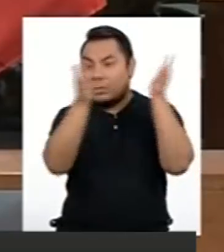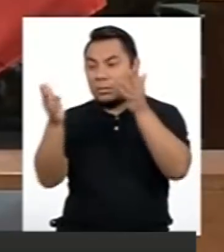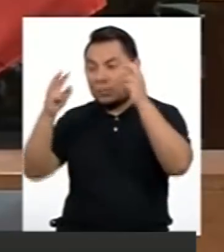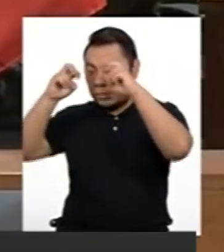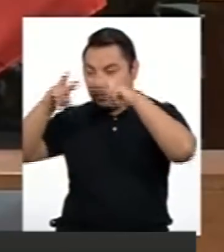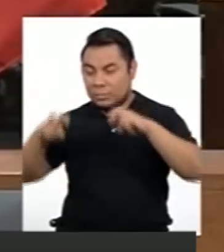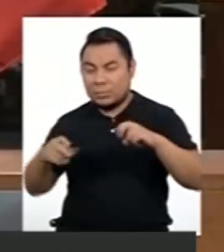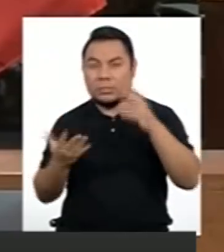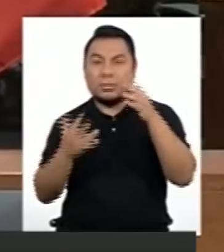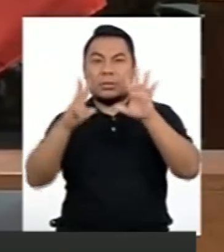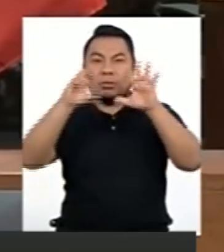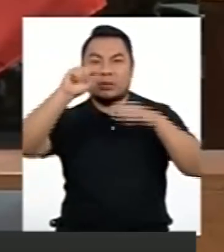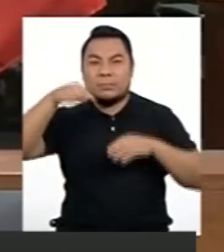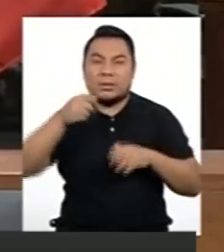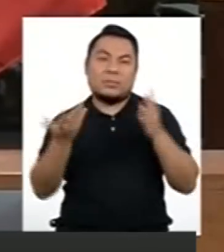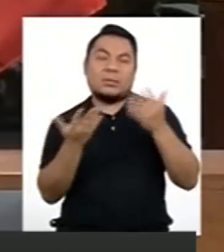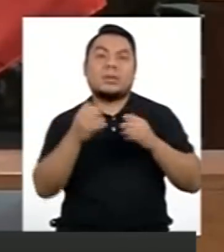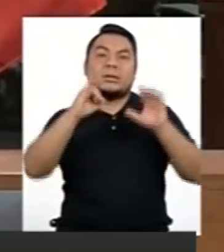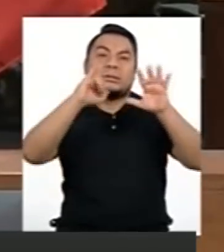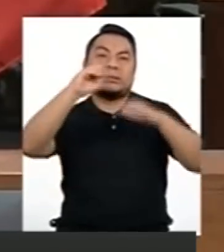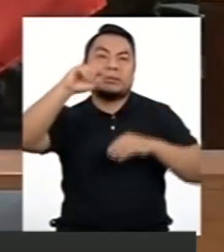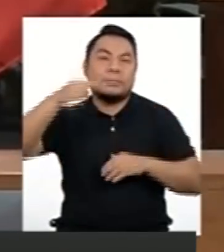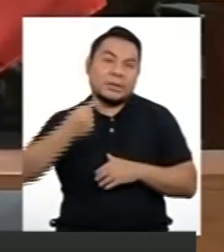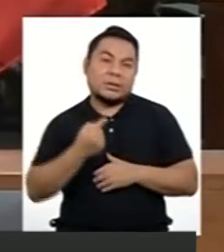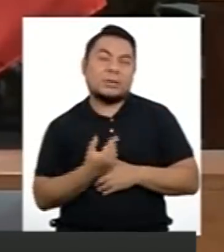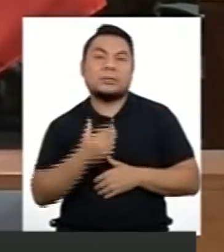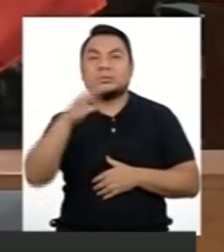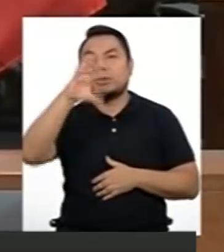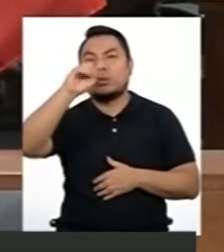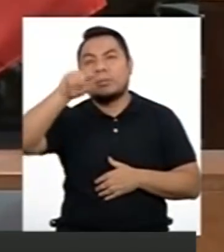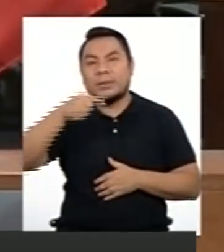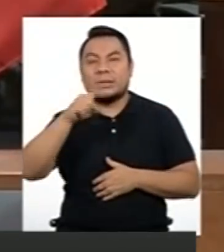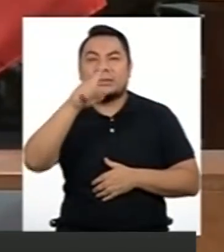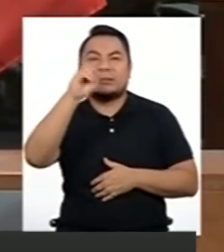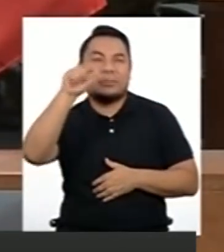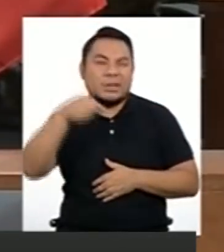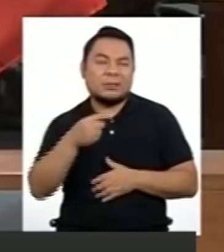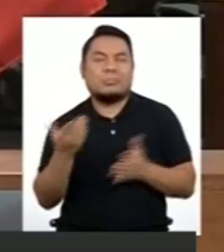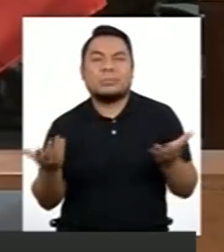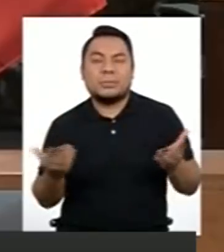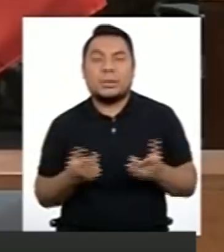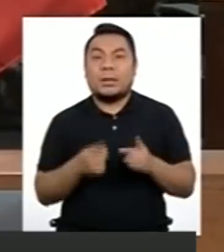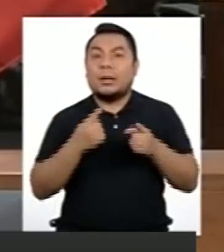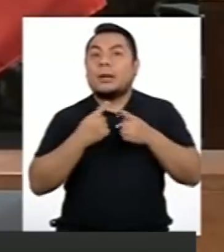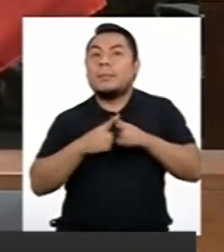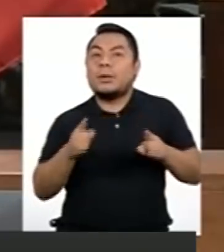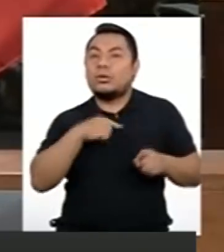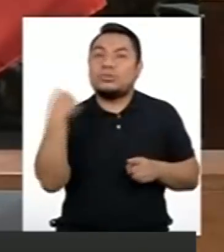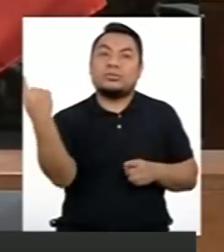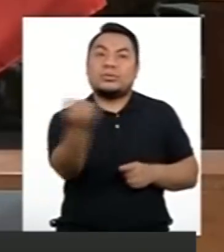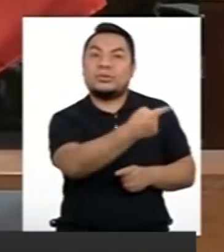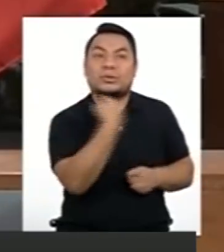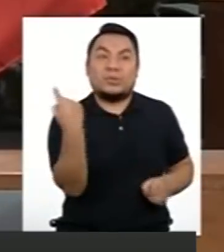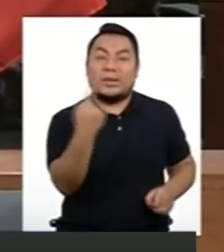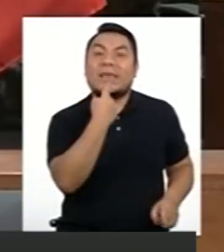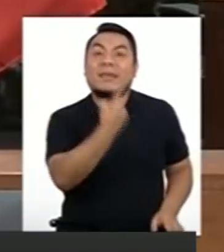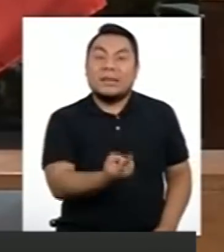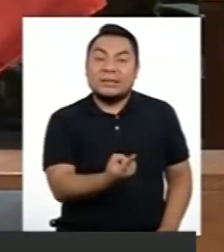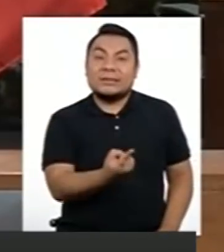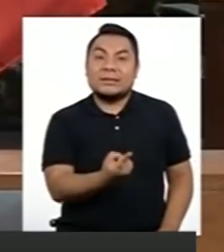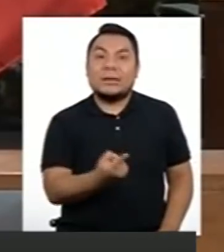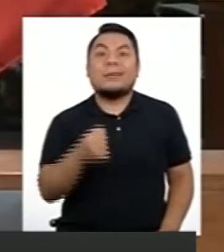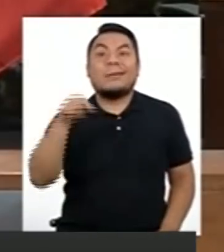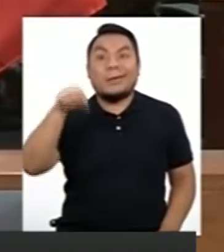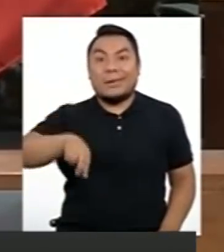matemático, puede que no sean 80.000, que sean 60.000, o sean 50.000 o 100.000. Lo que sí todos coinciden, que si